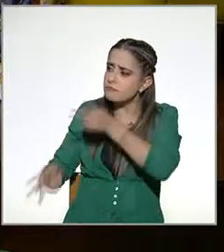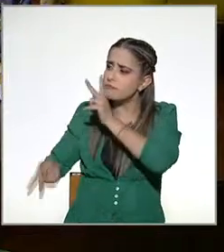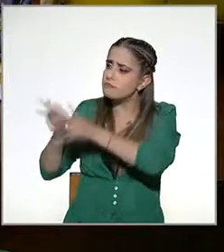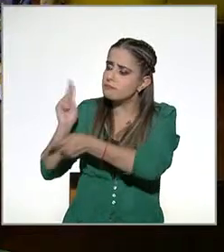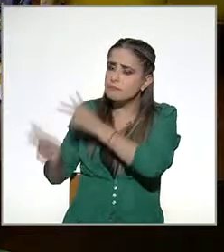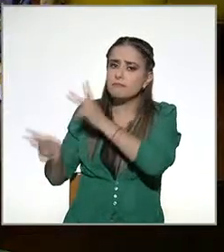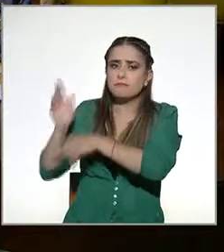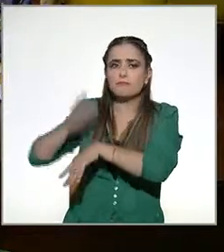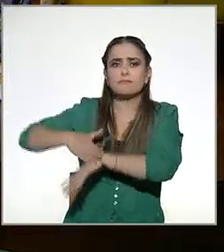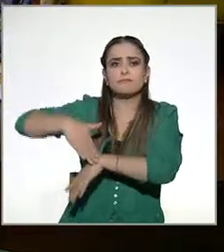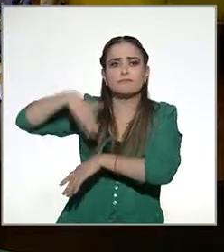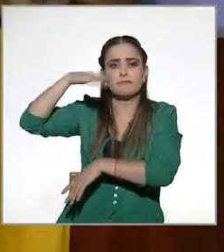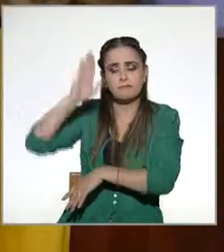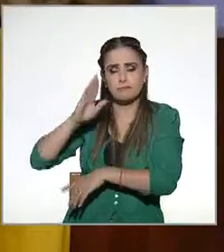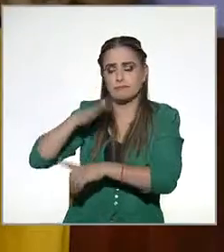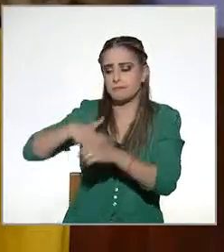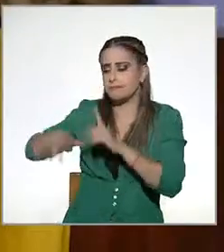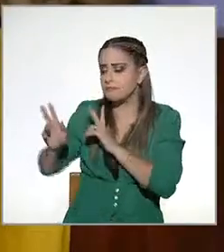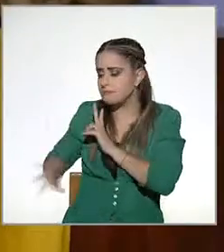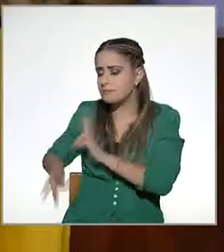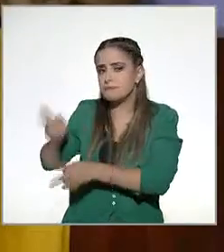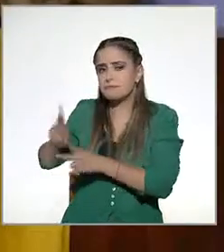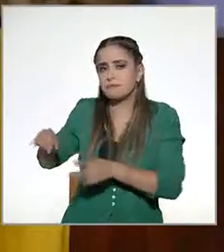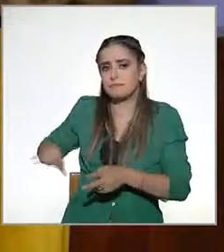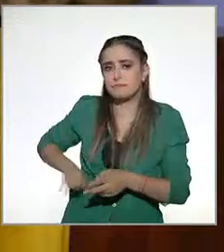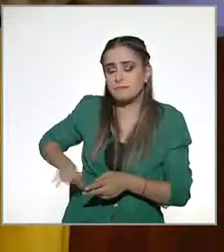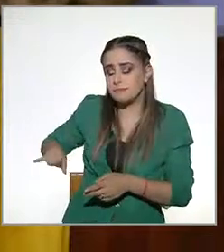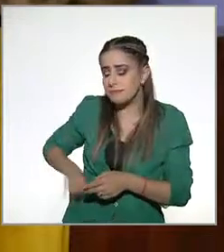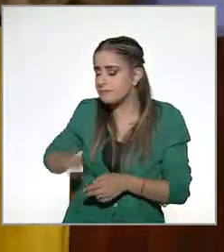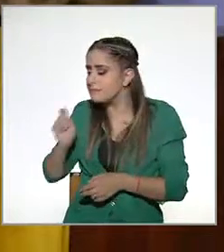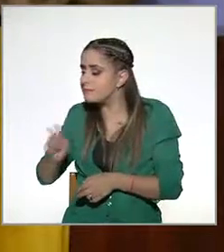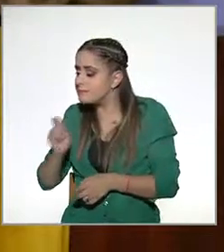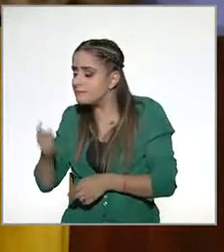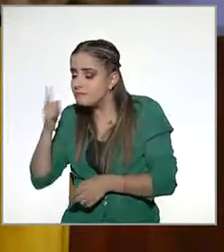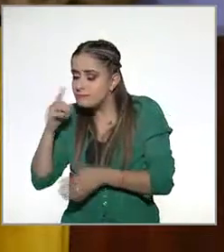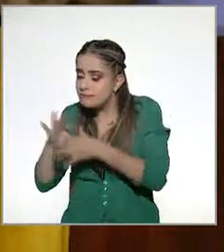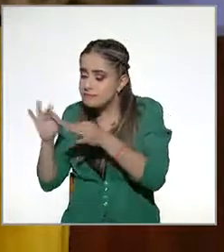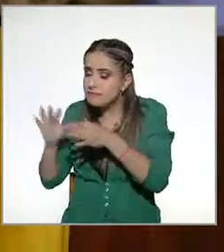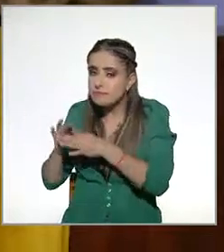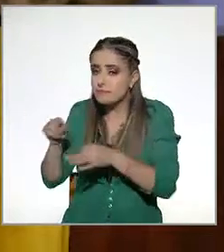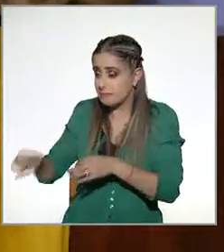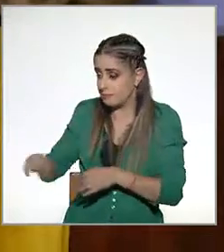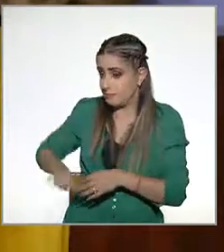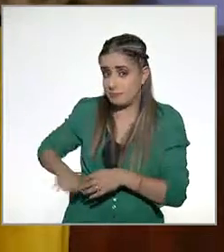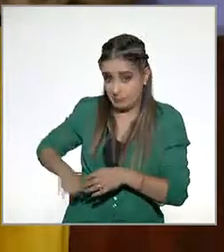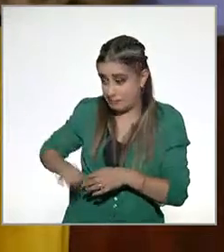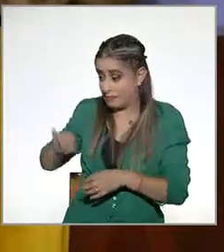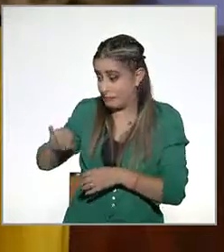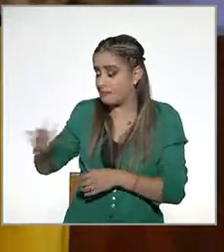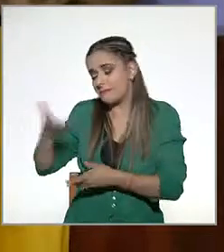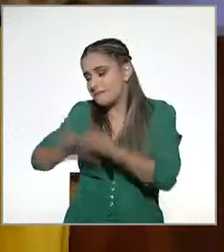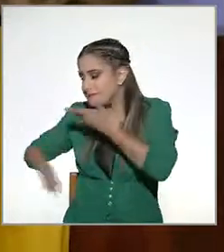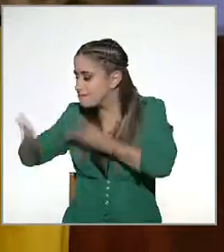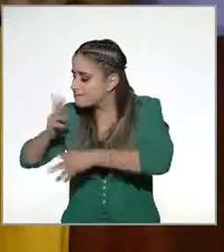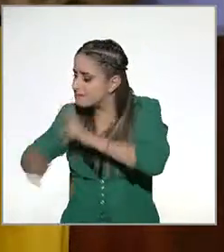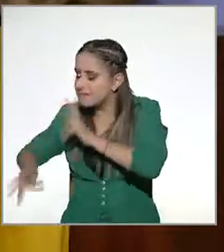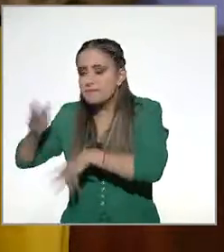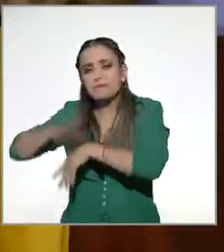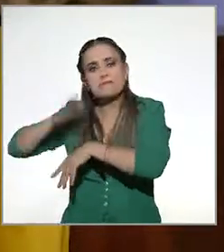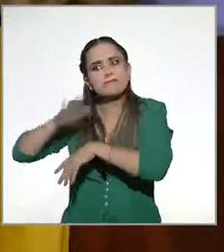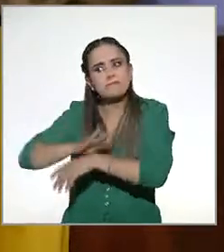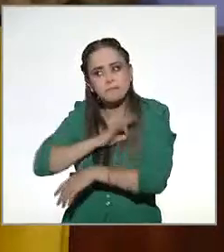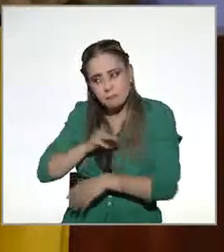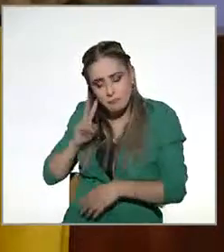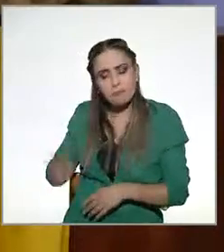más cuando los que estamos a su alrededor nos interesamos y platicamos de temas que también le incluyen a ella. Y de las dudas que les comentaban,